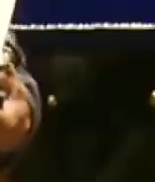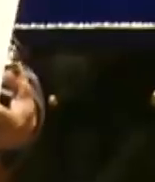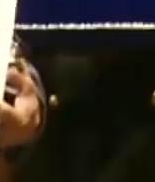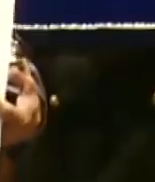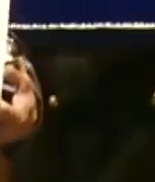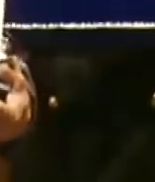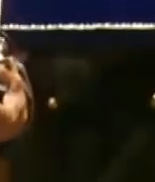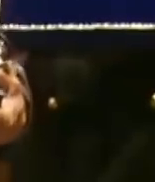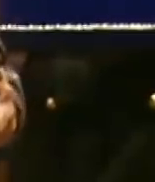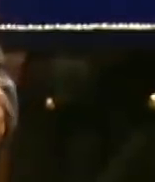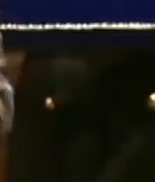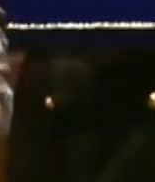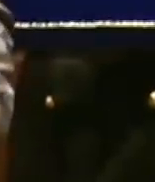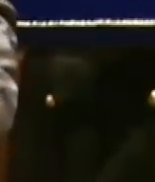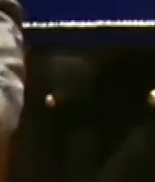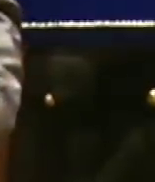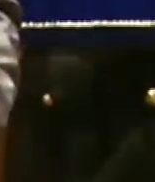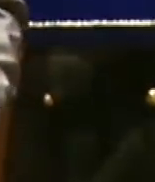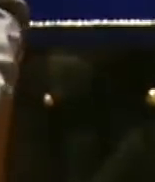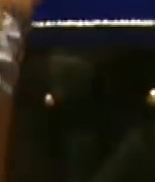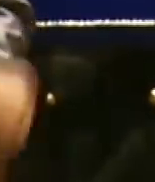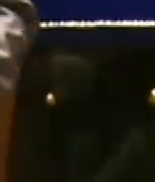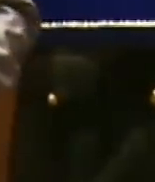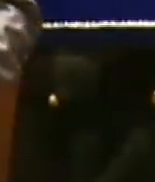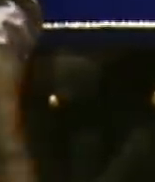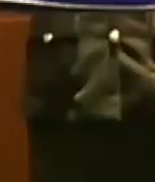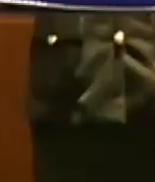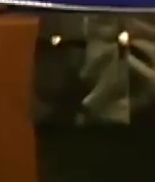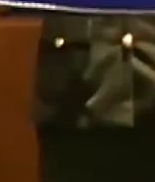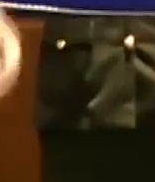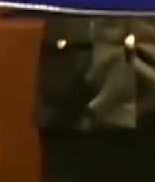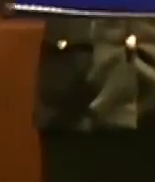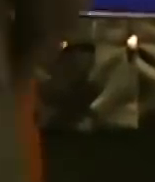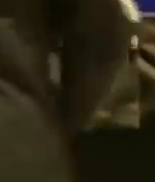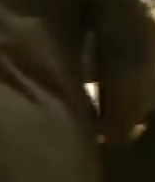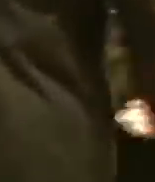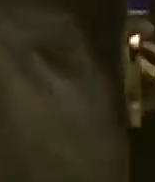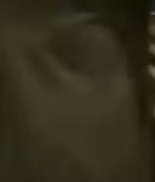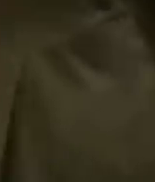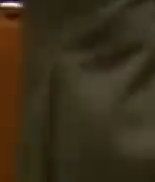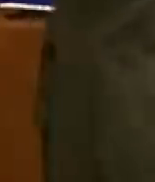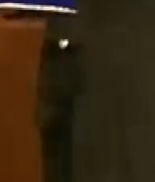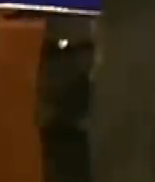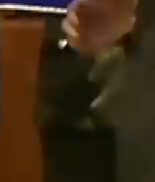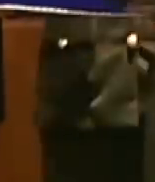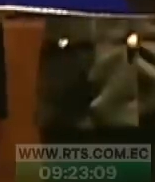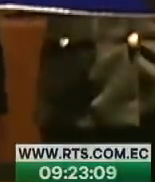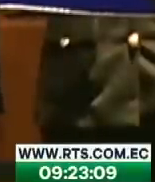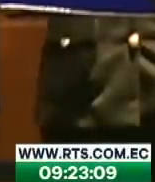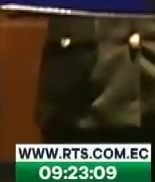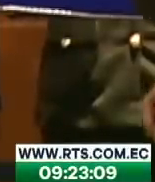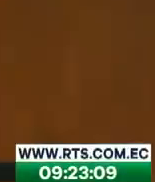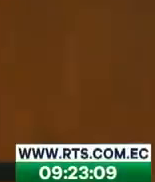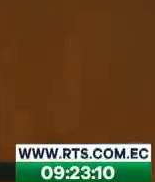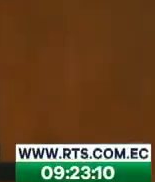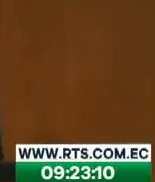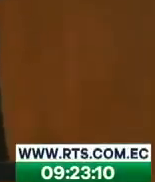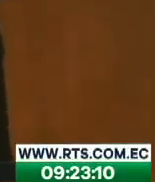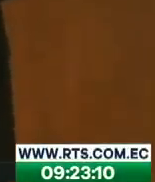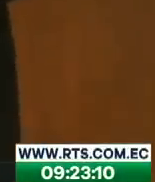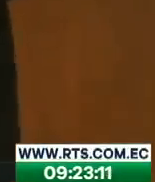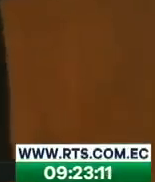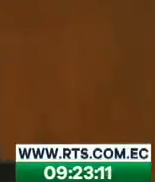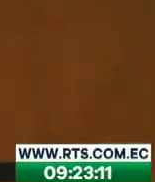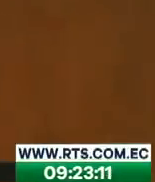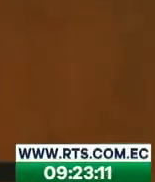Por su entrega y arduo trabajo en beneficio de la comunidad y respaldando a la Policía Nacional, a miembros de nuestro prestigioso equipo